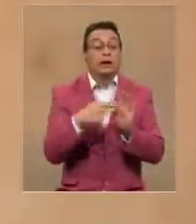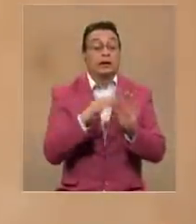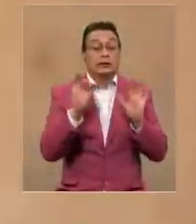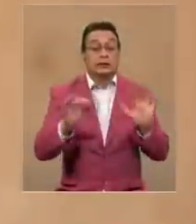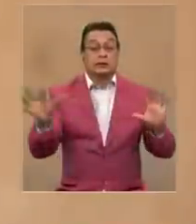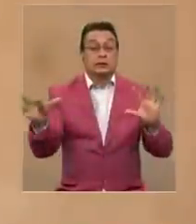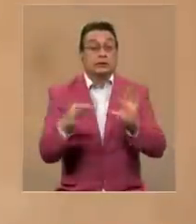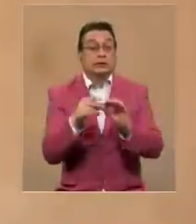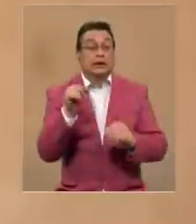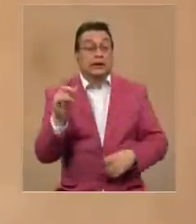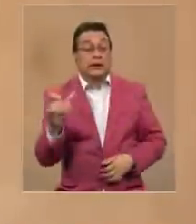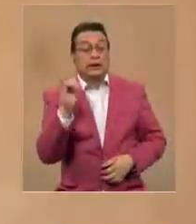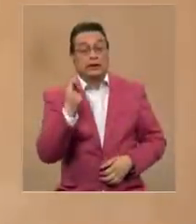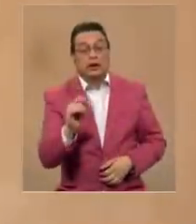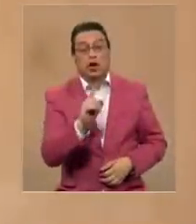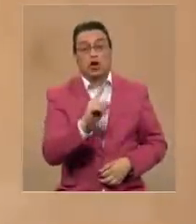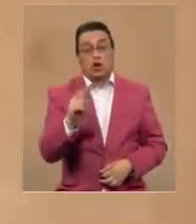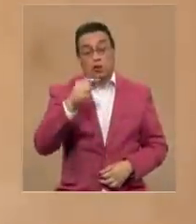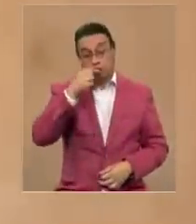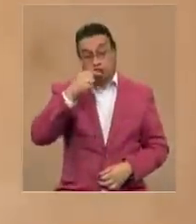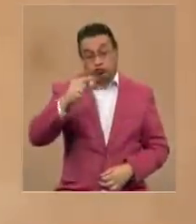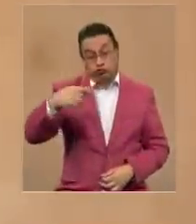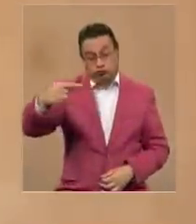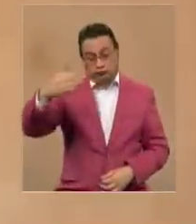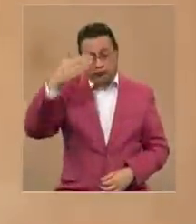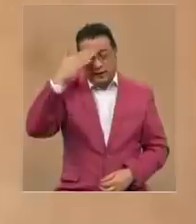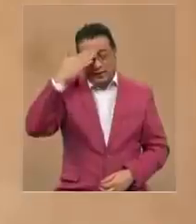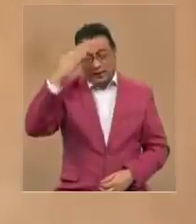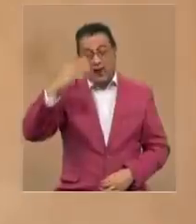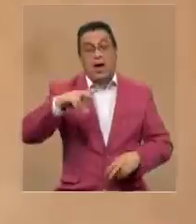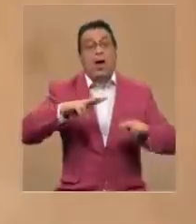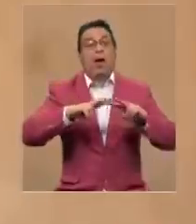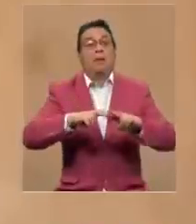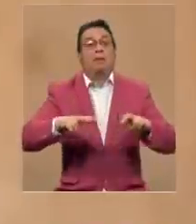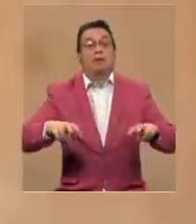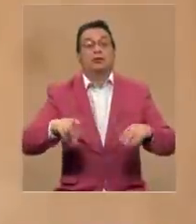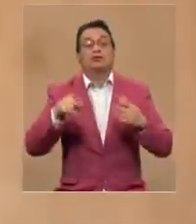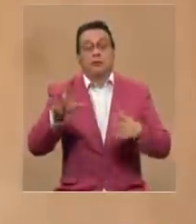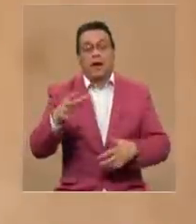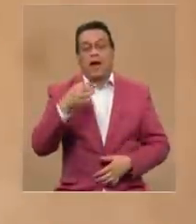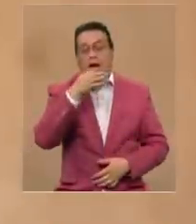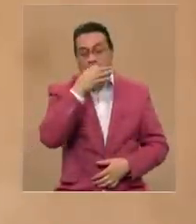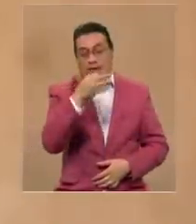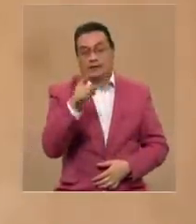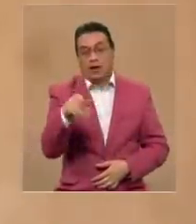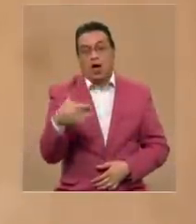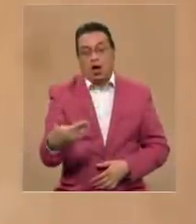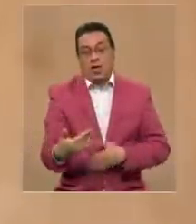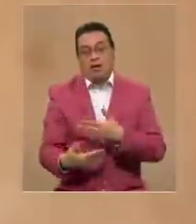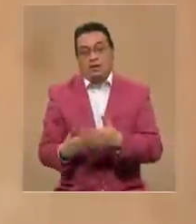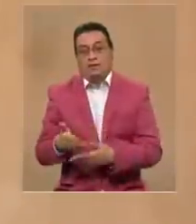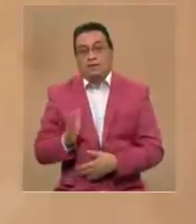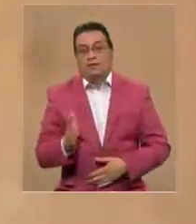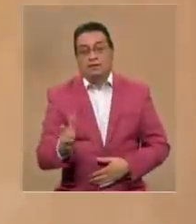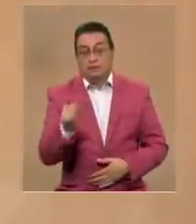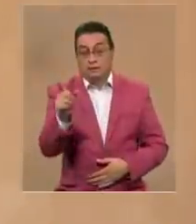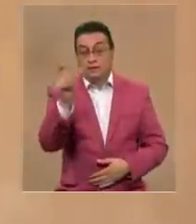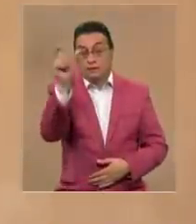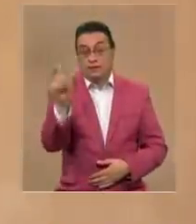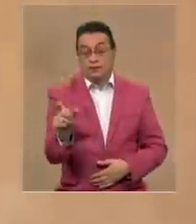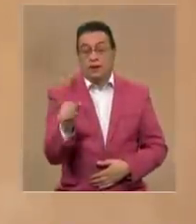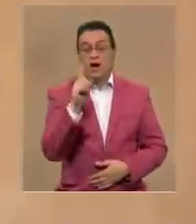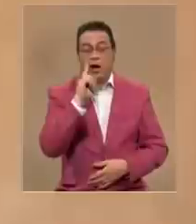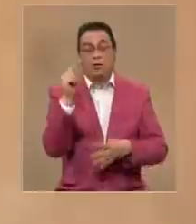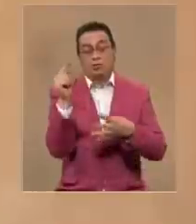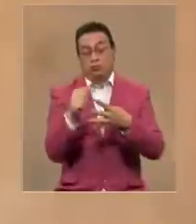ya durante posiblemente los próximos días en una investigación que, tal como estáis señalando, está en desarrollo cuando este hombre incluso también tiene